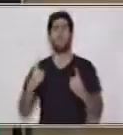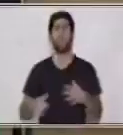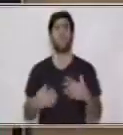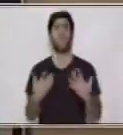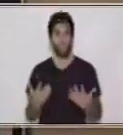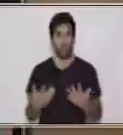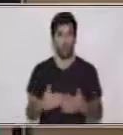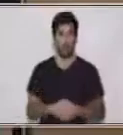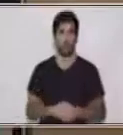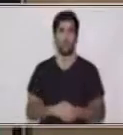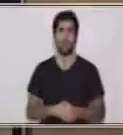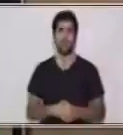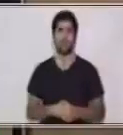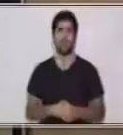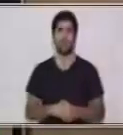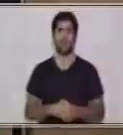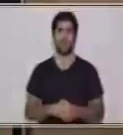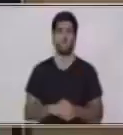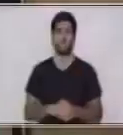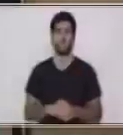este poema?